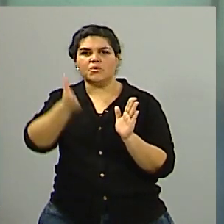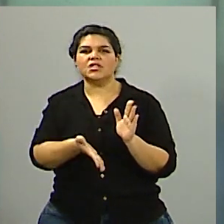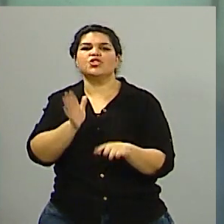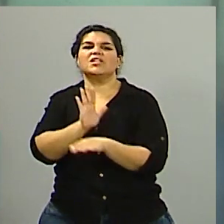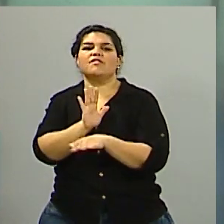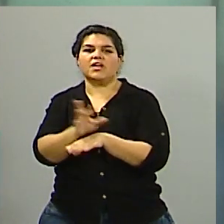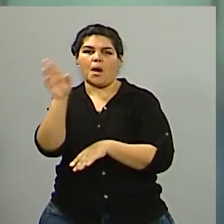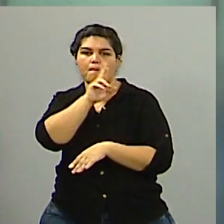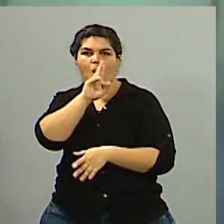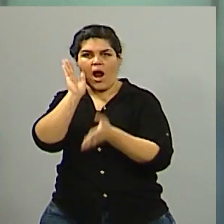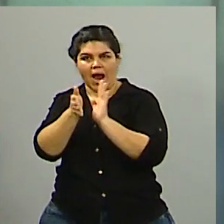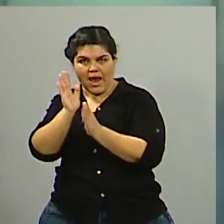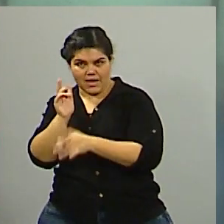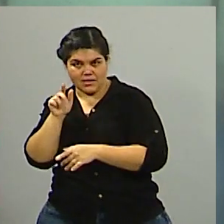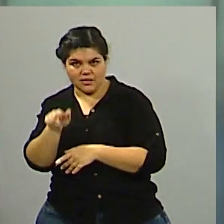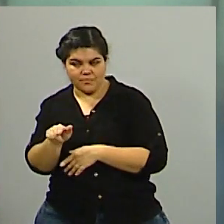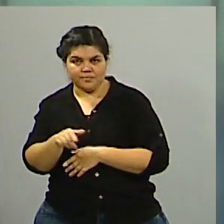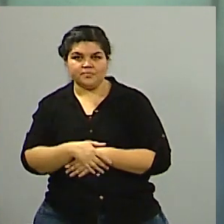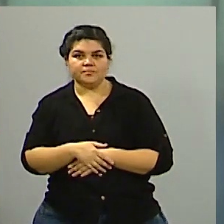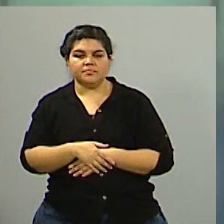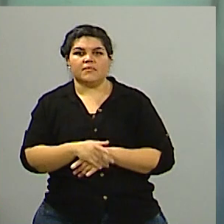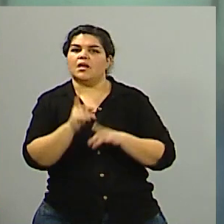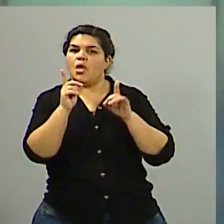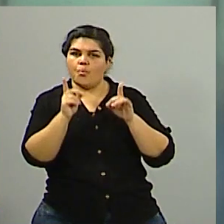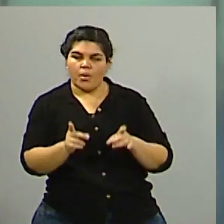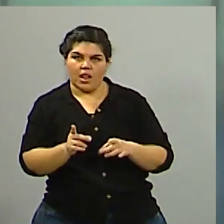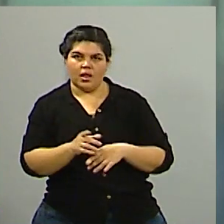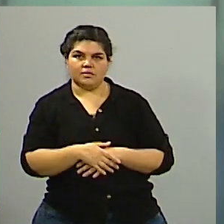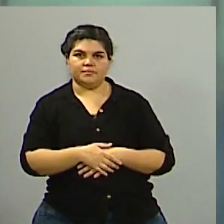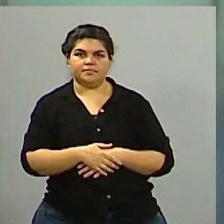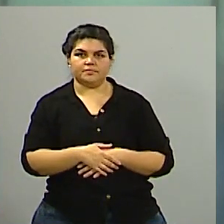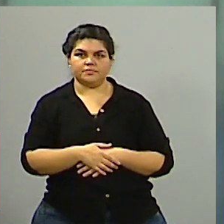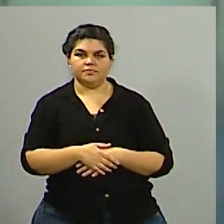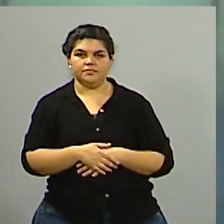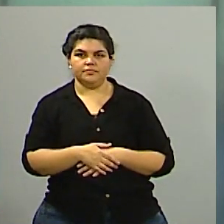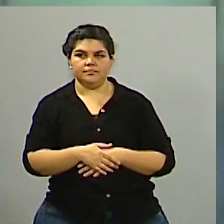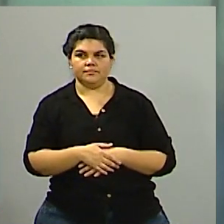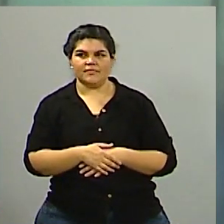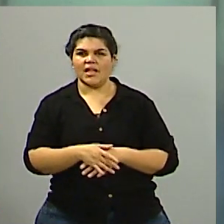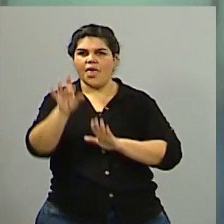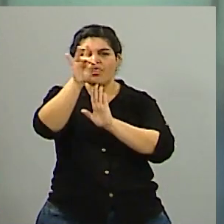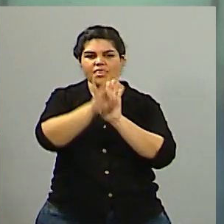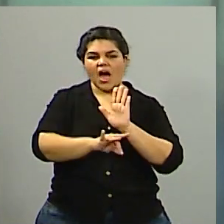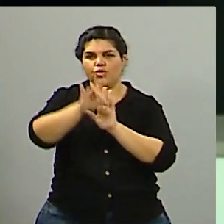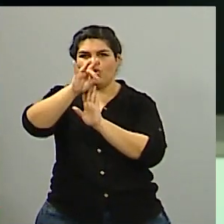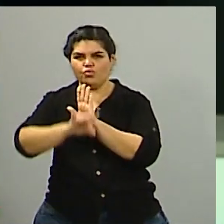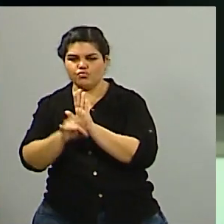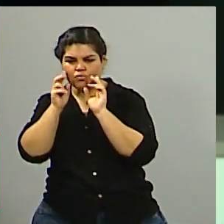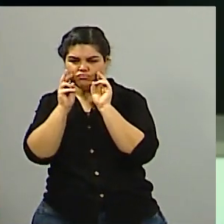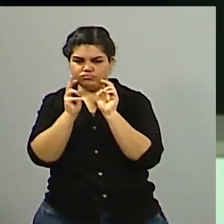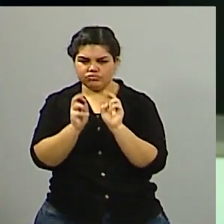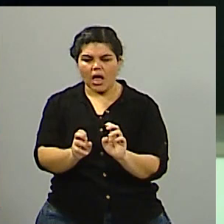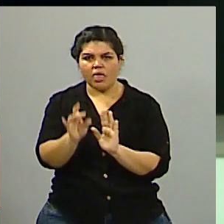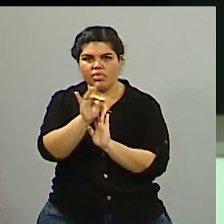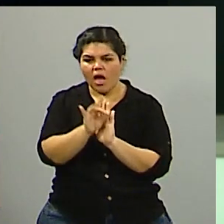casual. Por otro lado, también, ¿qué sucede? Son datos en los cuales se infiere en muchos casos, no digo